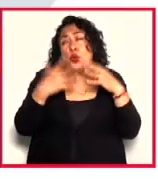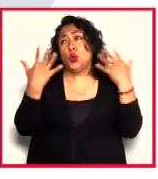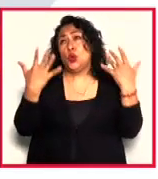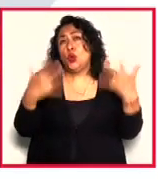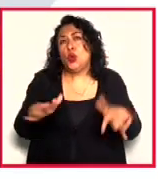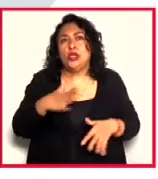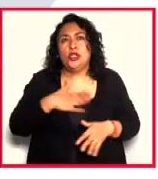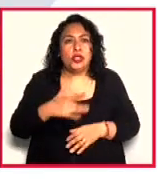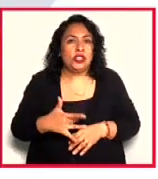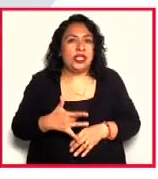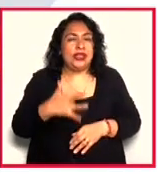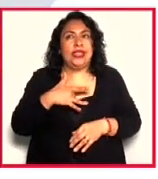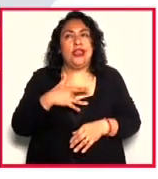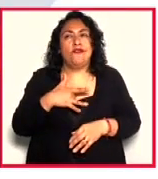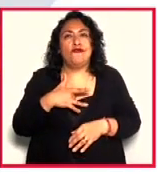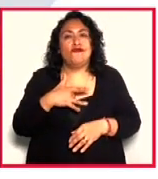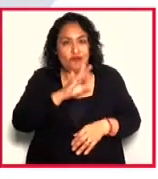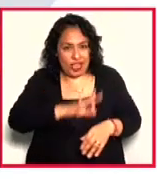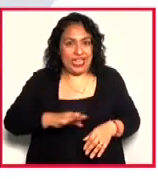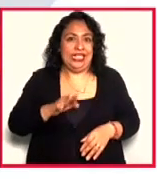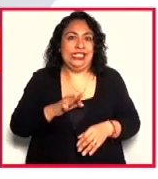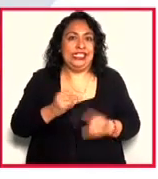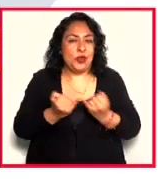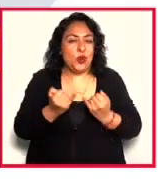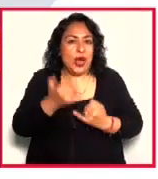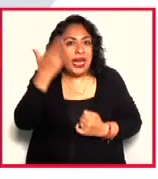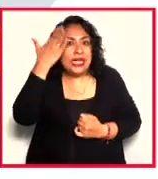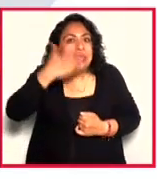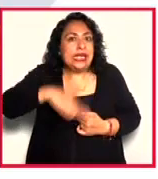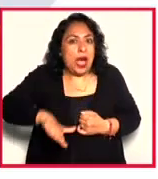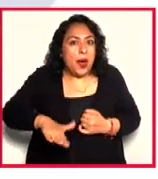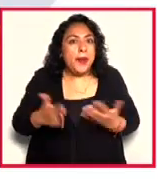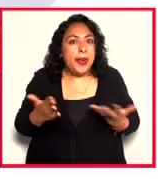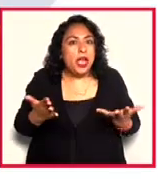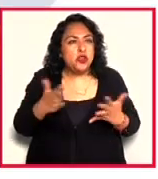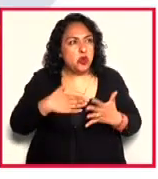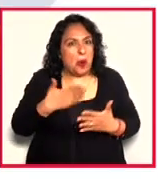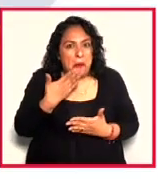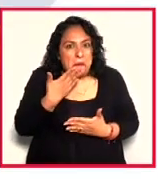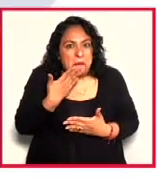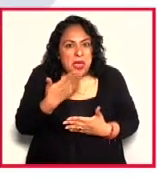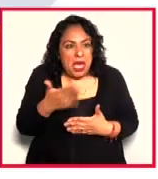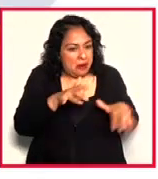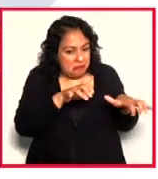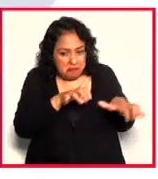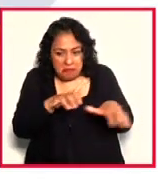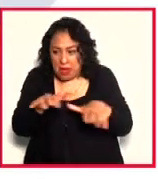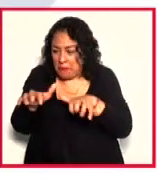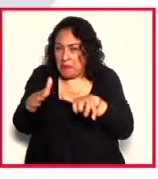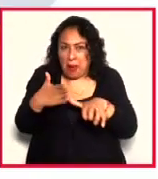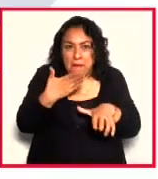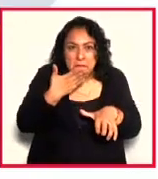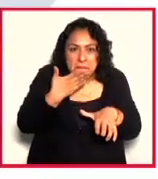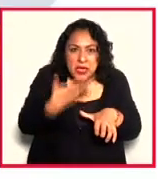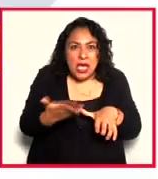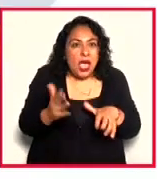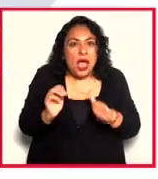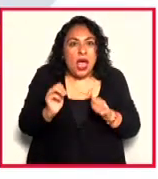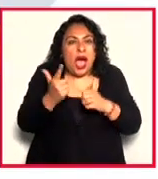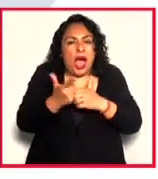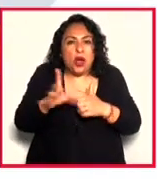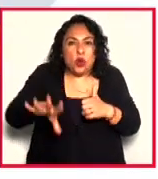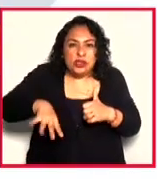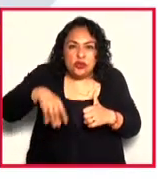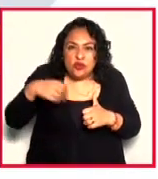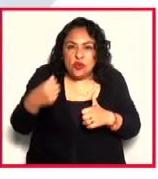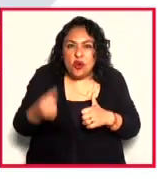y pues también muy feliz de saber que estaba haciéndolo bien, ¿no? O sea, de que algo estaba pasando con mi esfuerzo, que sí